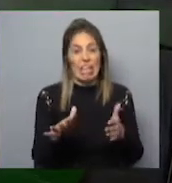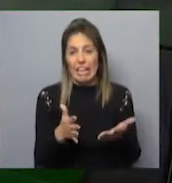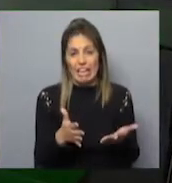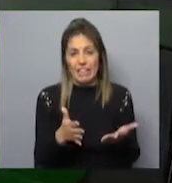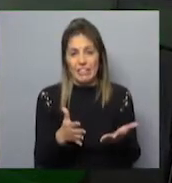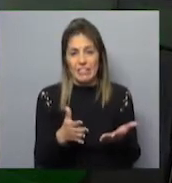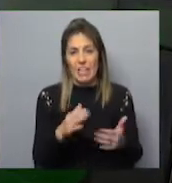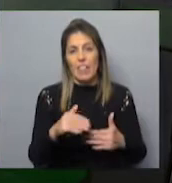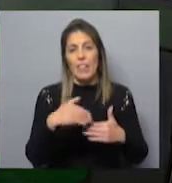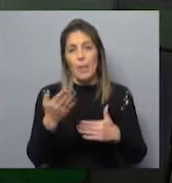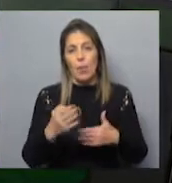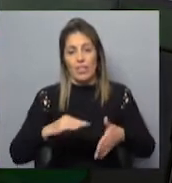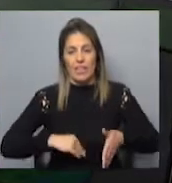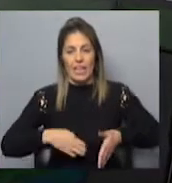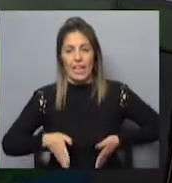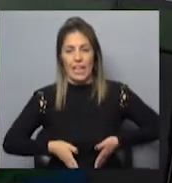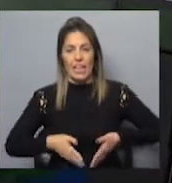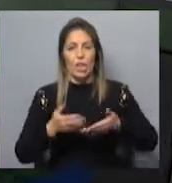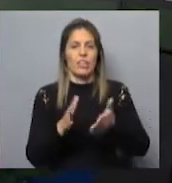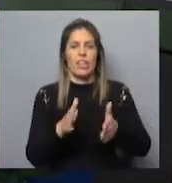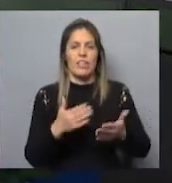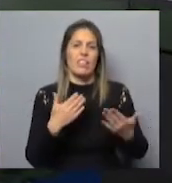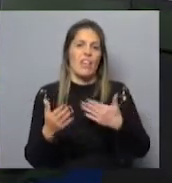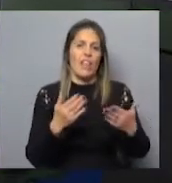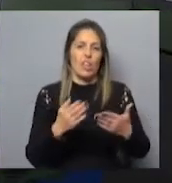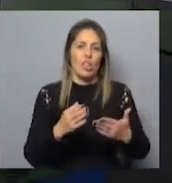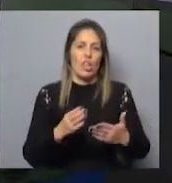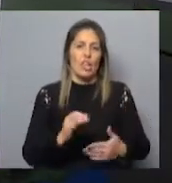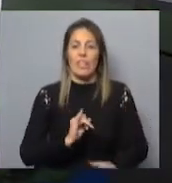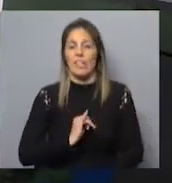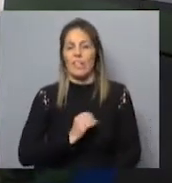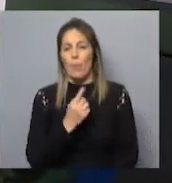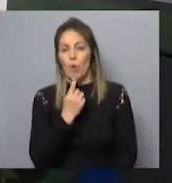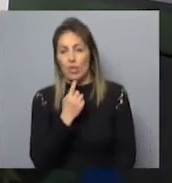género y qué es lo queer ahí estás hablando de identidades políticas